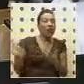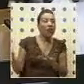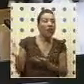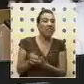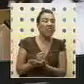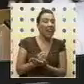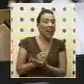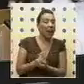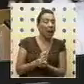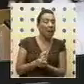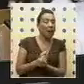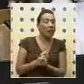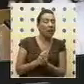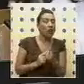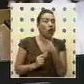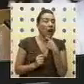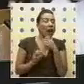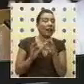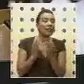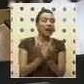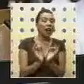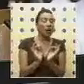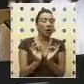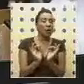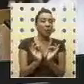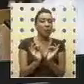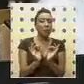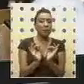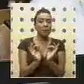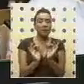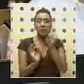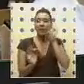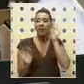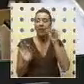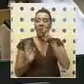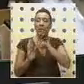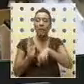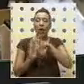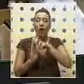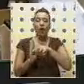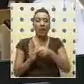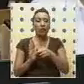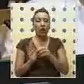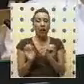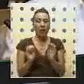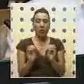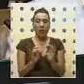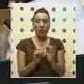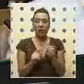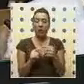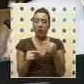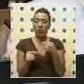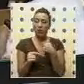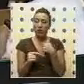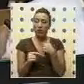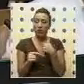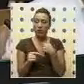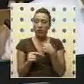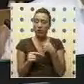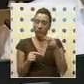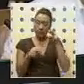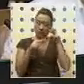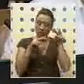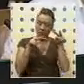ilegal, no garantizan la integridad de sus proyectos educativos? Por eso me llama